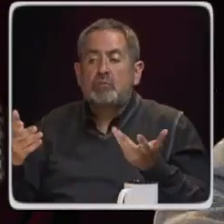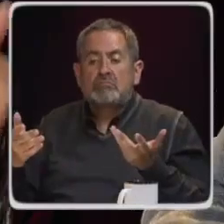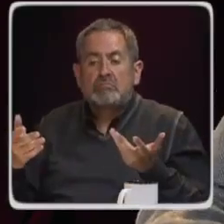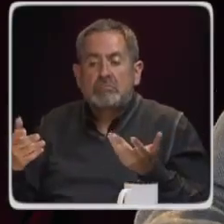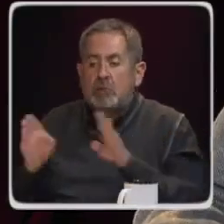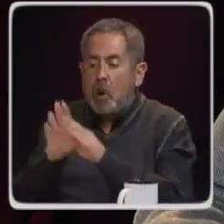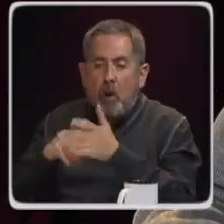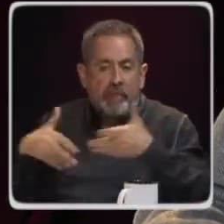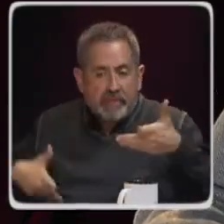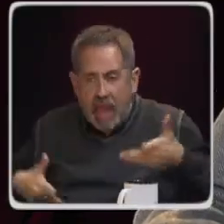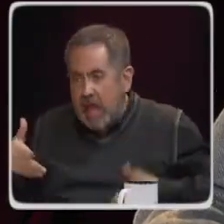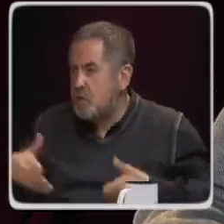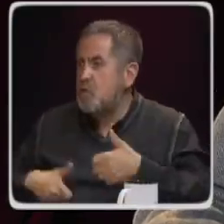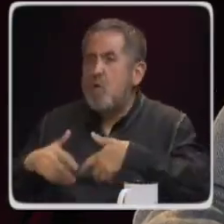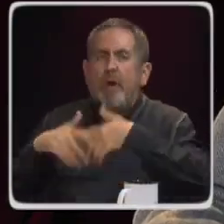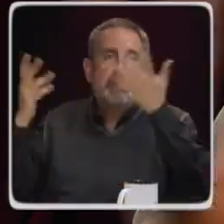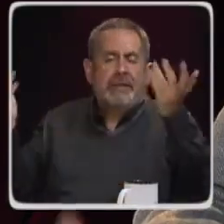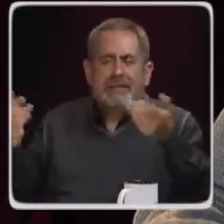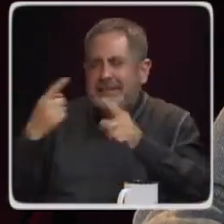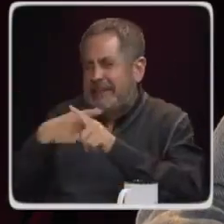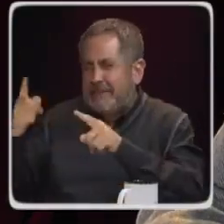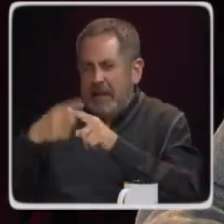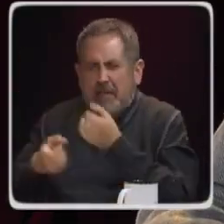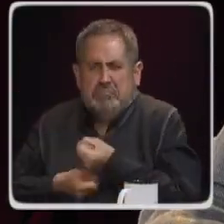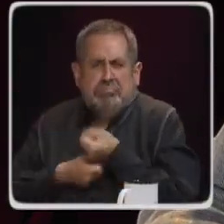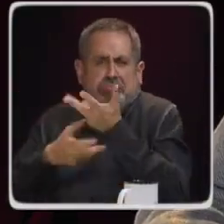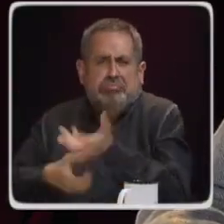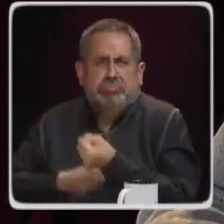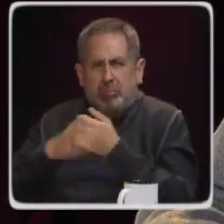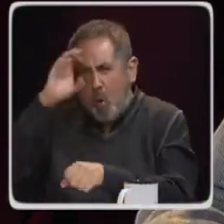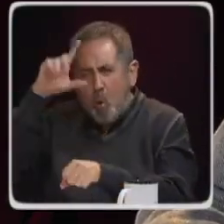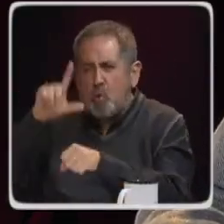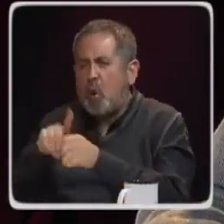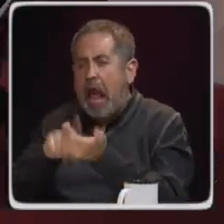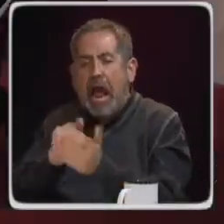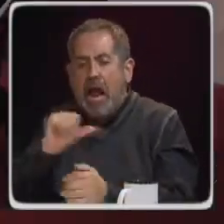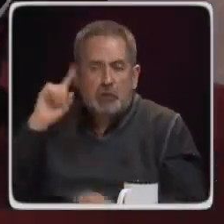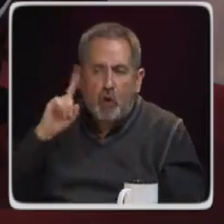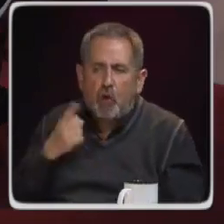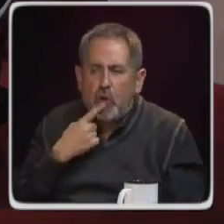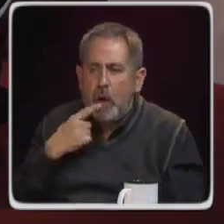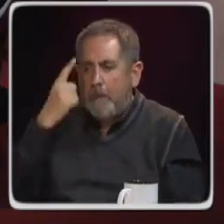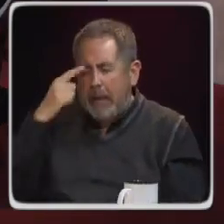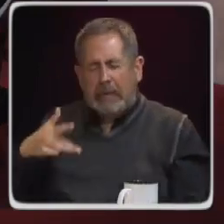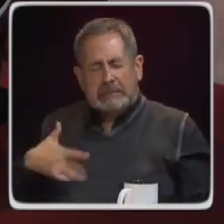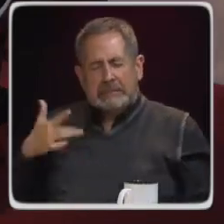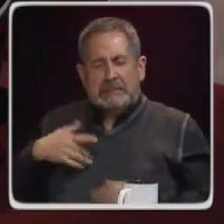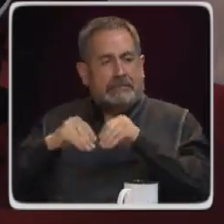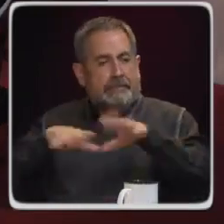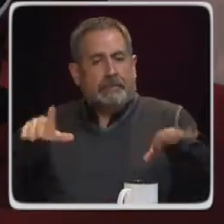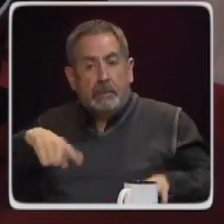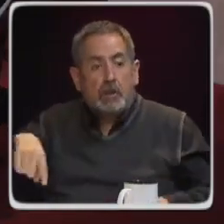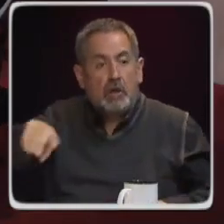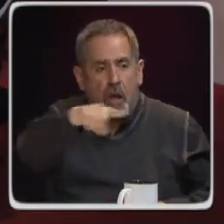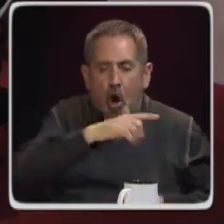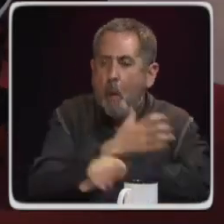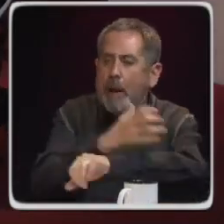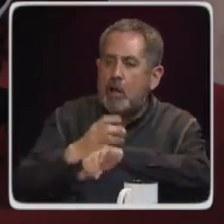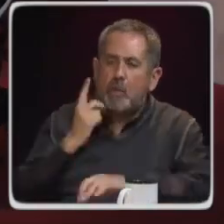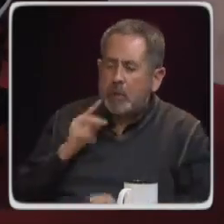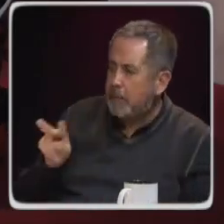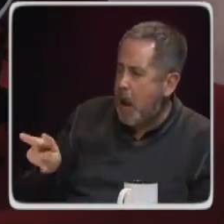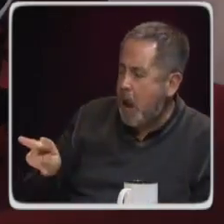ciegas, materiales, tecnología, alumnos, y se iba a contratar a profesionales que dieran esta capacitación